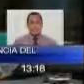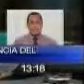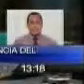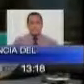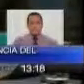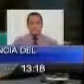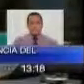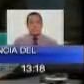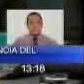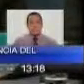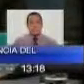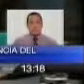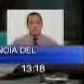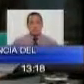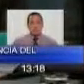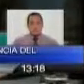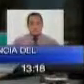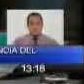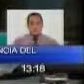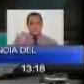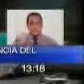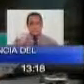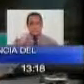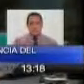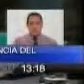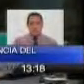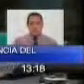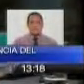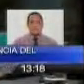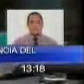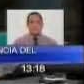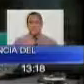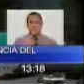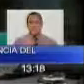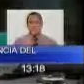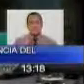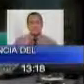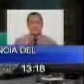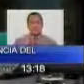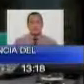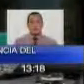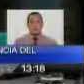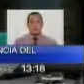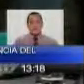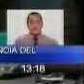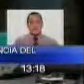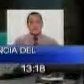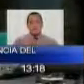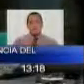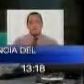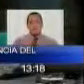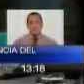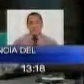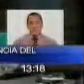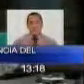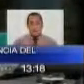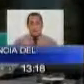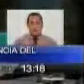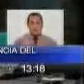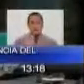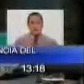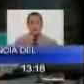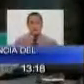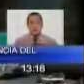ministro de Justicia en ese momento, quien habla, fue justamente utilizar estas atribuciones